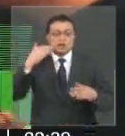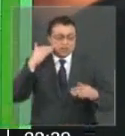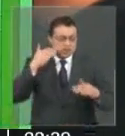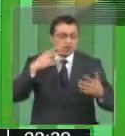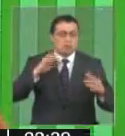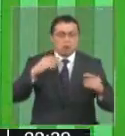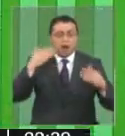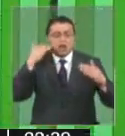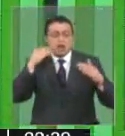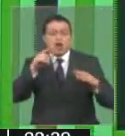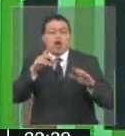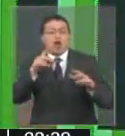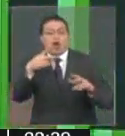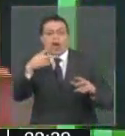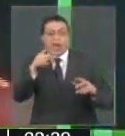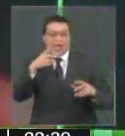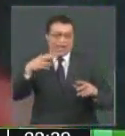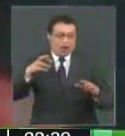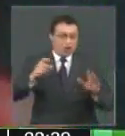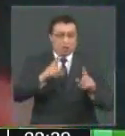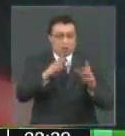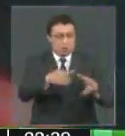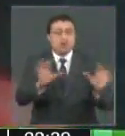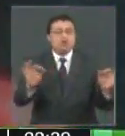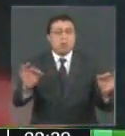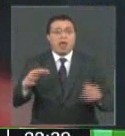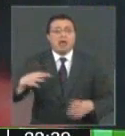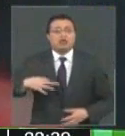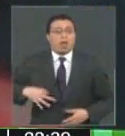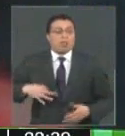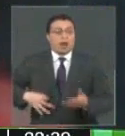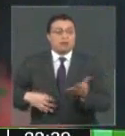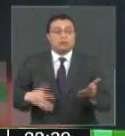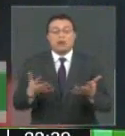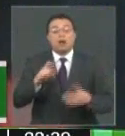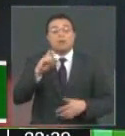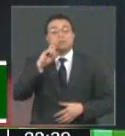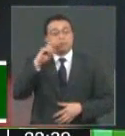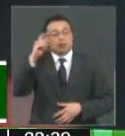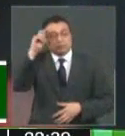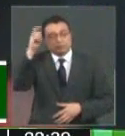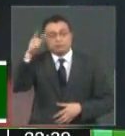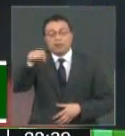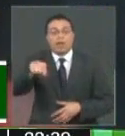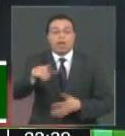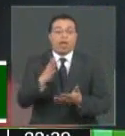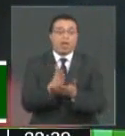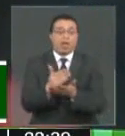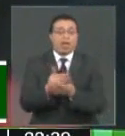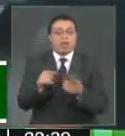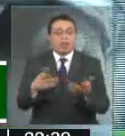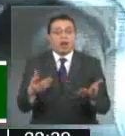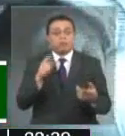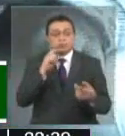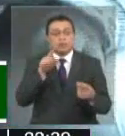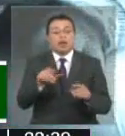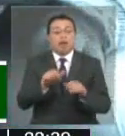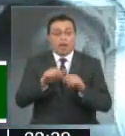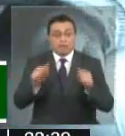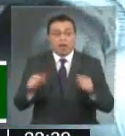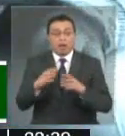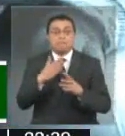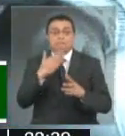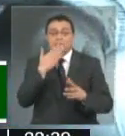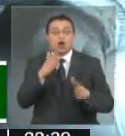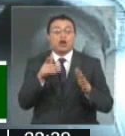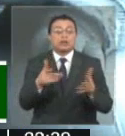son angelitos, no son superhéroes, son personas, son ciudadanos. Mauro, ¿a quién se le ocurrió esta idea? Y de que sea, además, explícalo tú mucho mejor